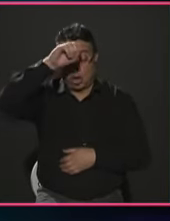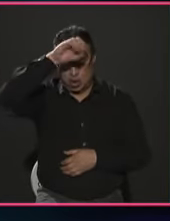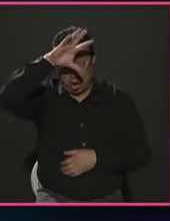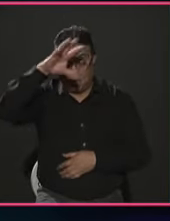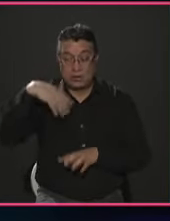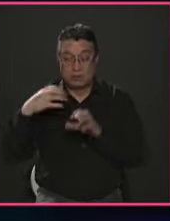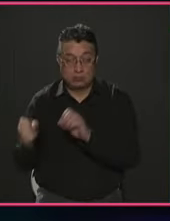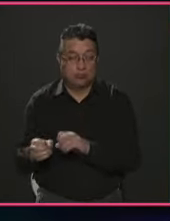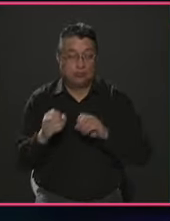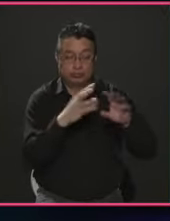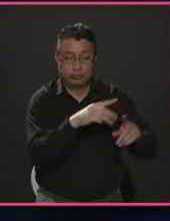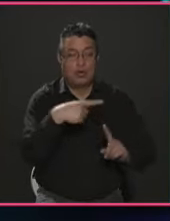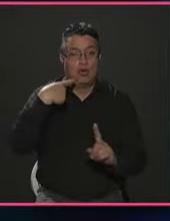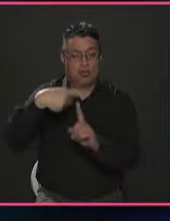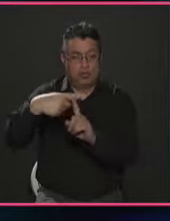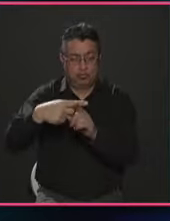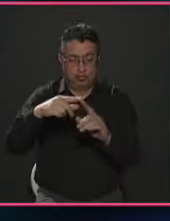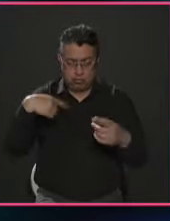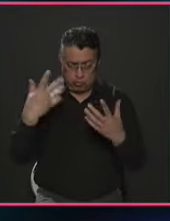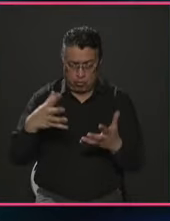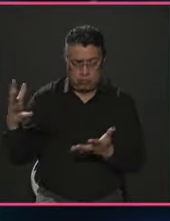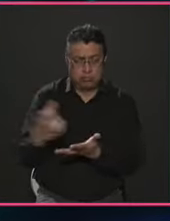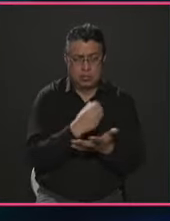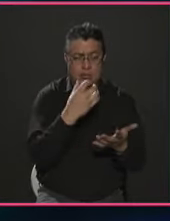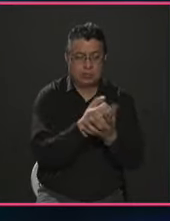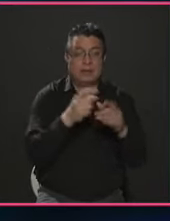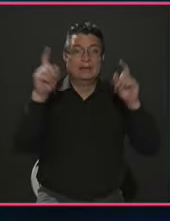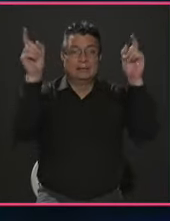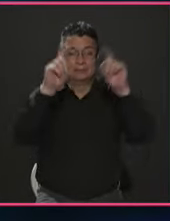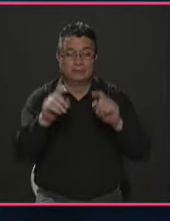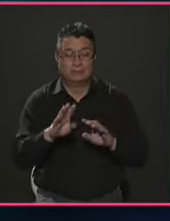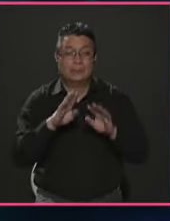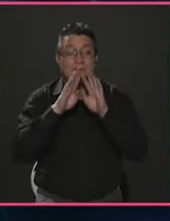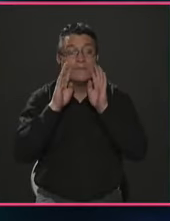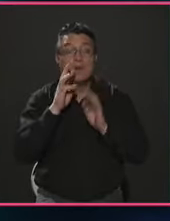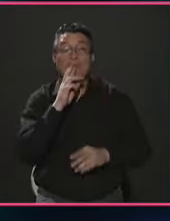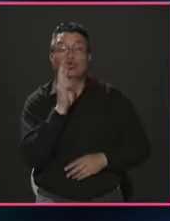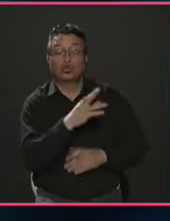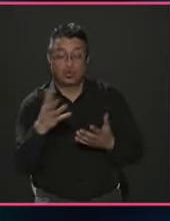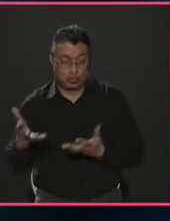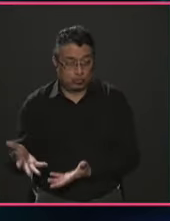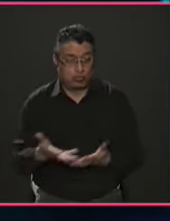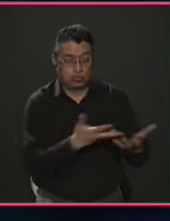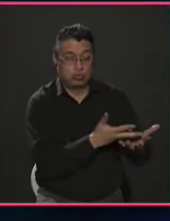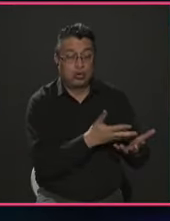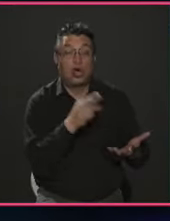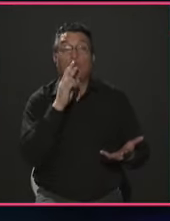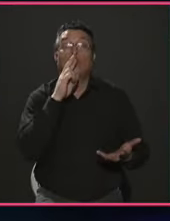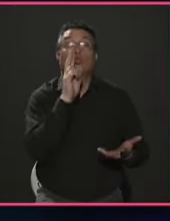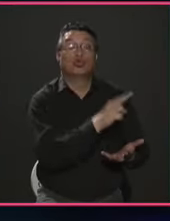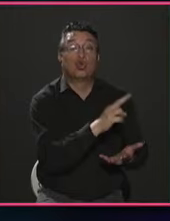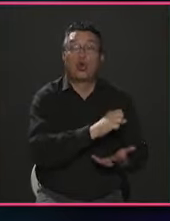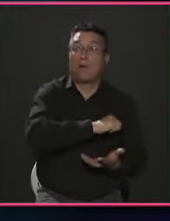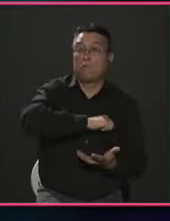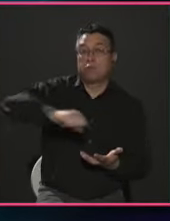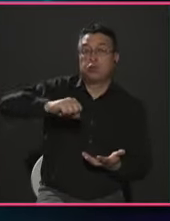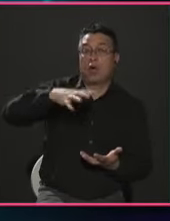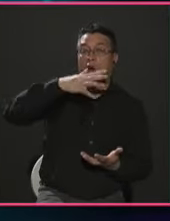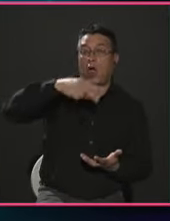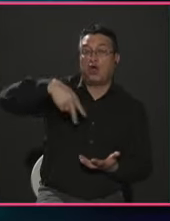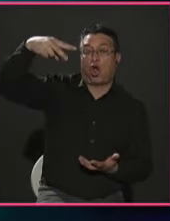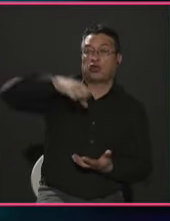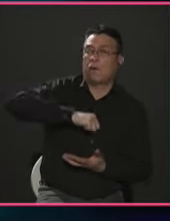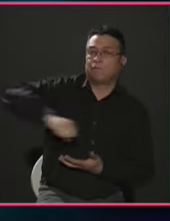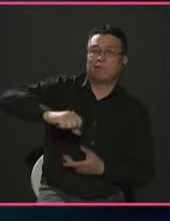y los frutos del Cobre y estamos llevando la electricidad limpia al sur el sur no le puede negar el agua al